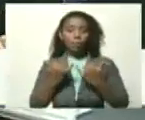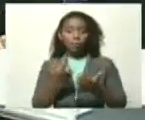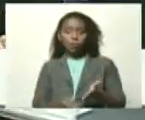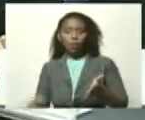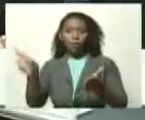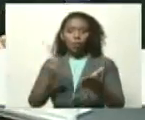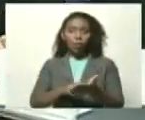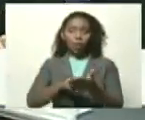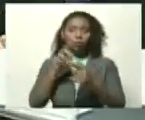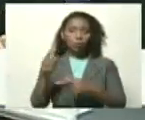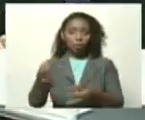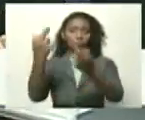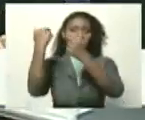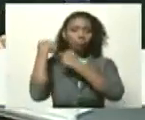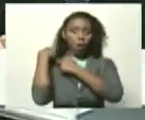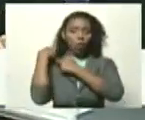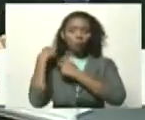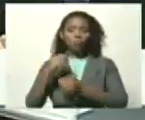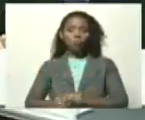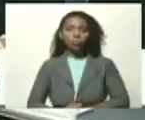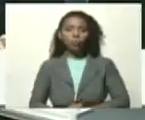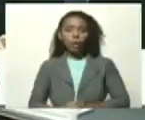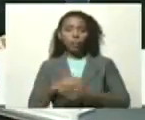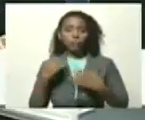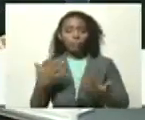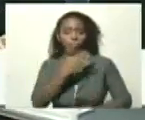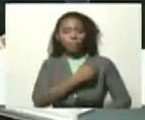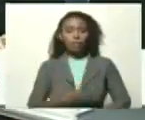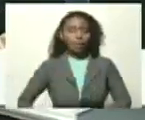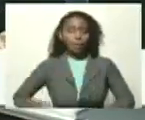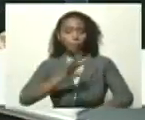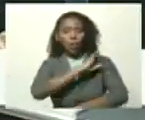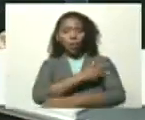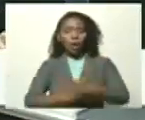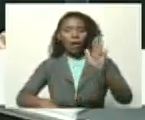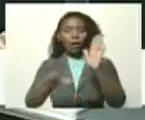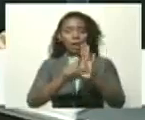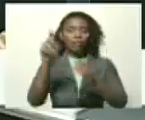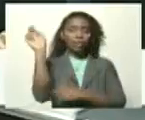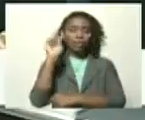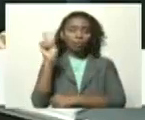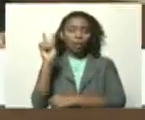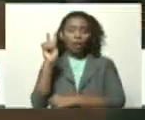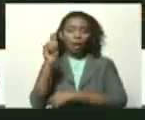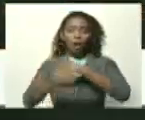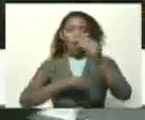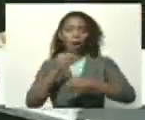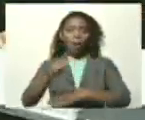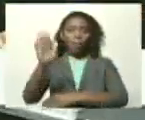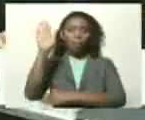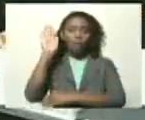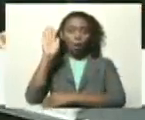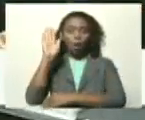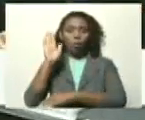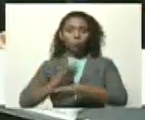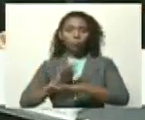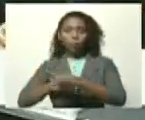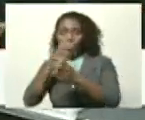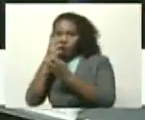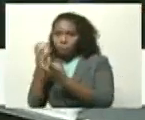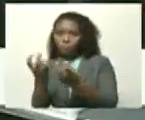ratificado en su responsabilidad de presidente del Poder Legislativo venezolano, tomará juramento por los